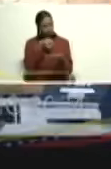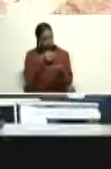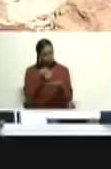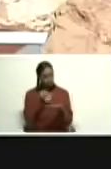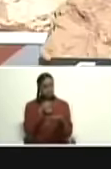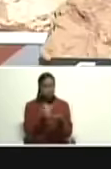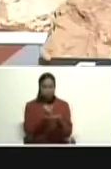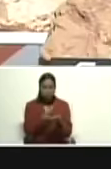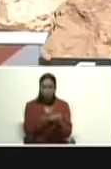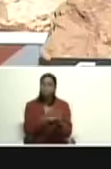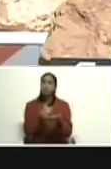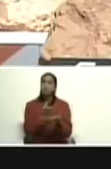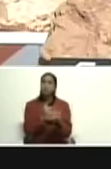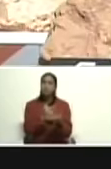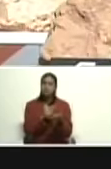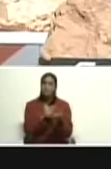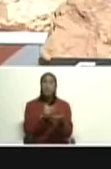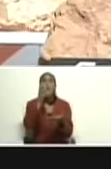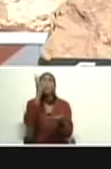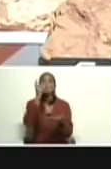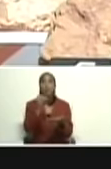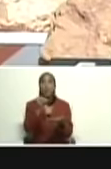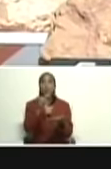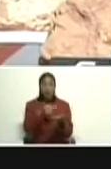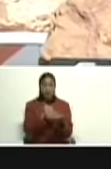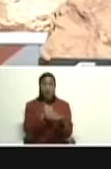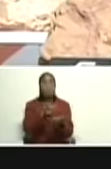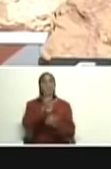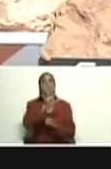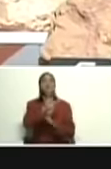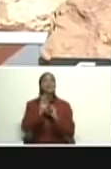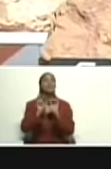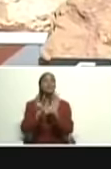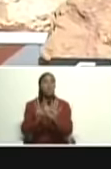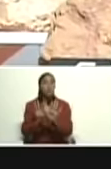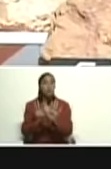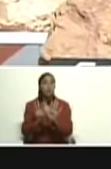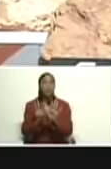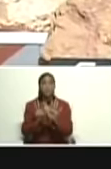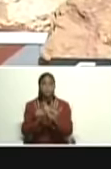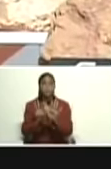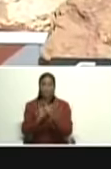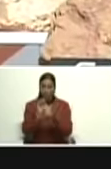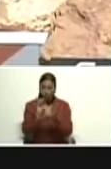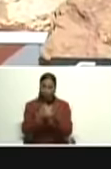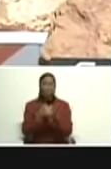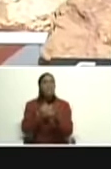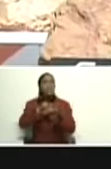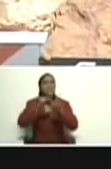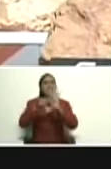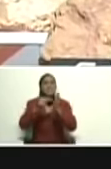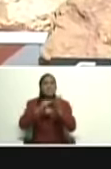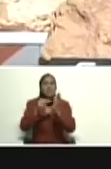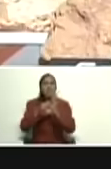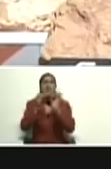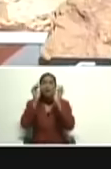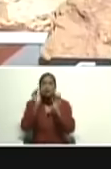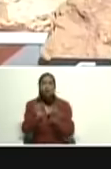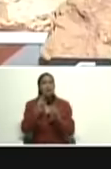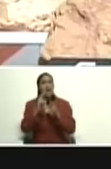Ahí en la página 58 dice conceptualizar la revolución.